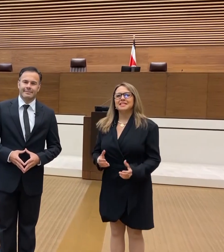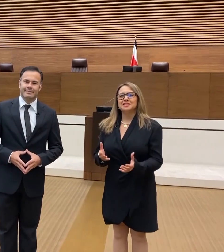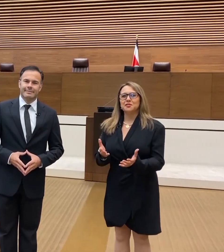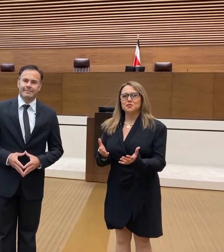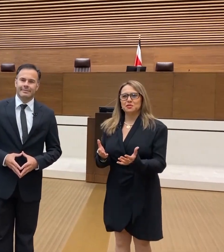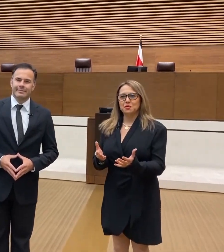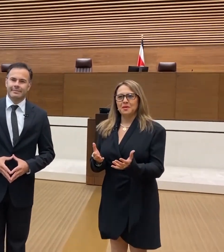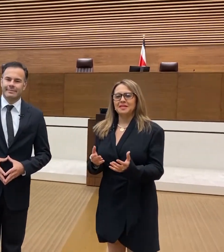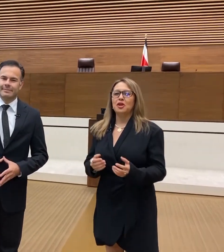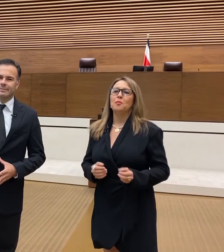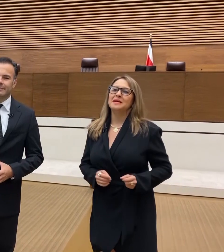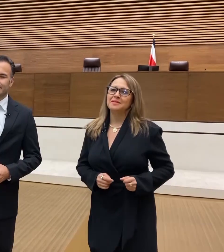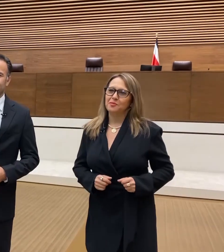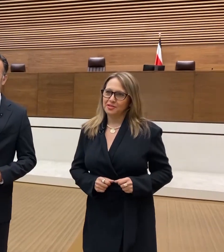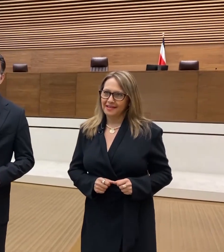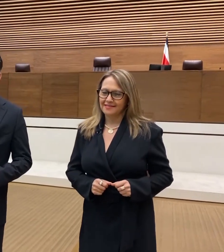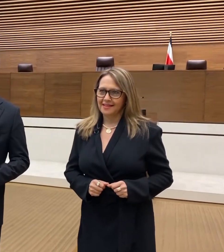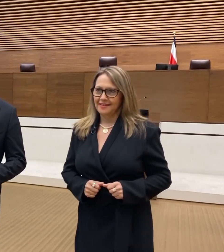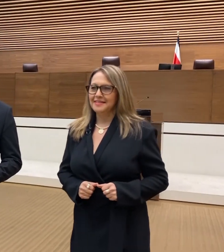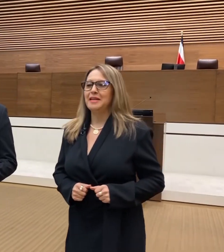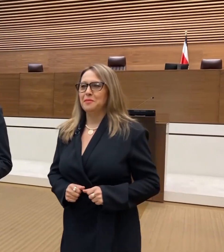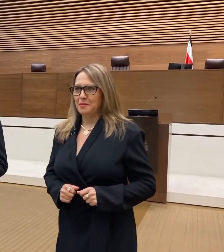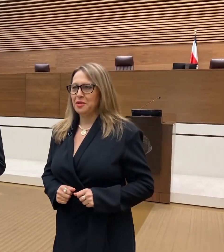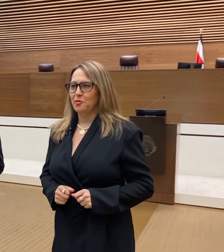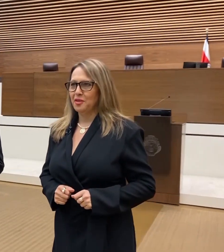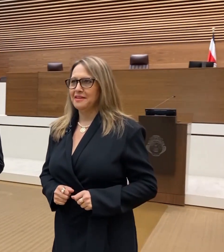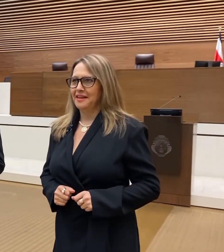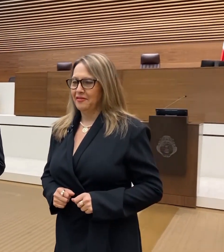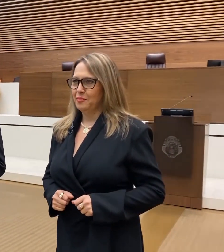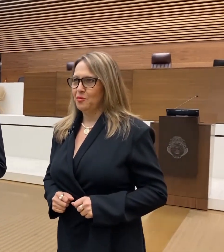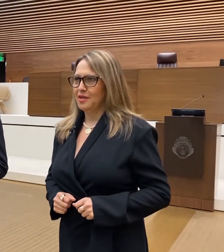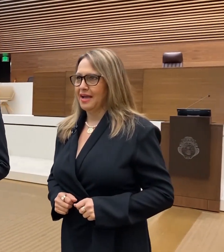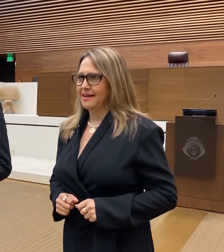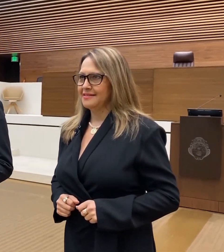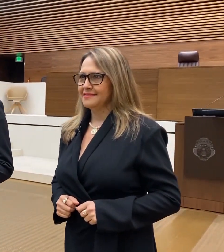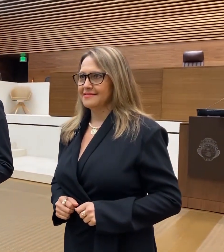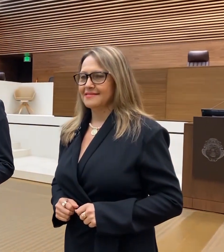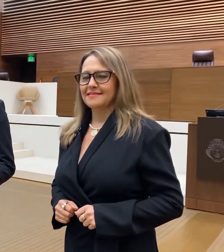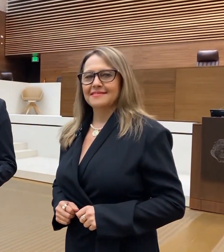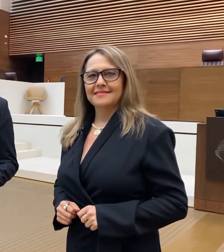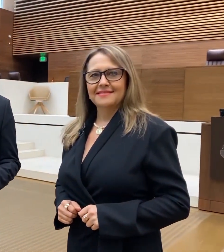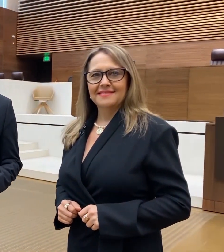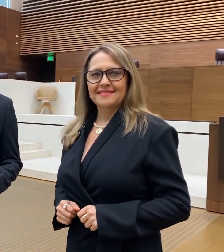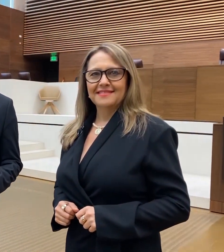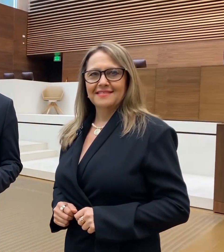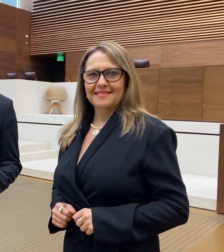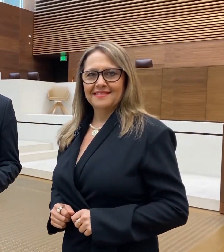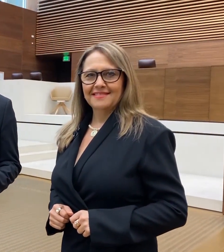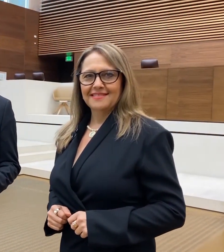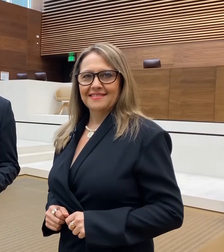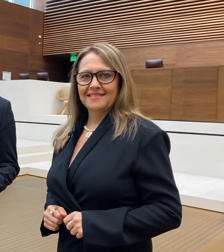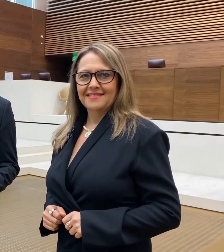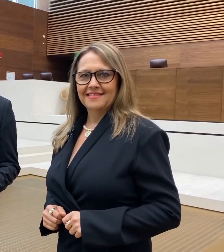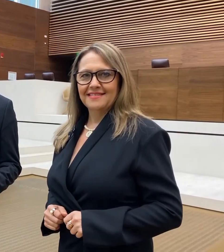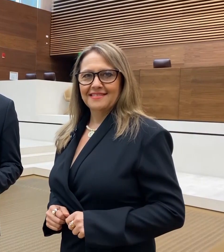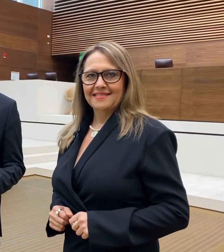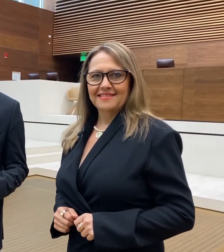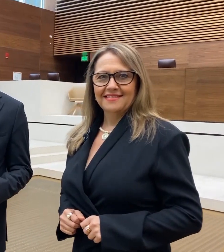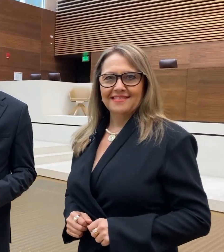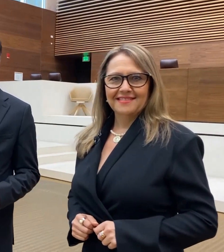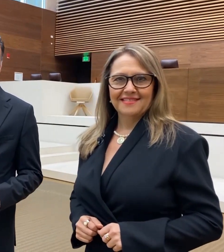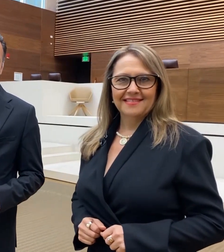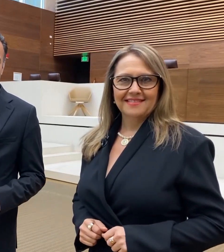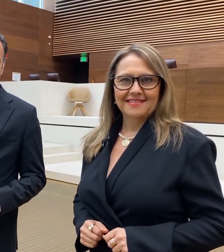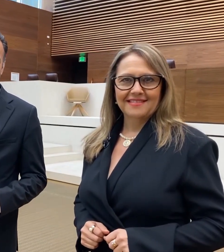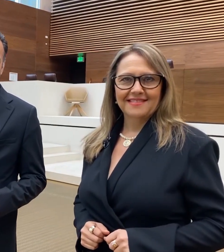este ha sido un resumen de lo más importante del primer poder de la república asamblea legislativa noticias porque hay